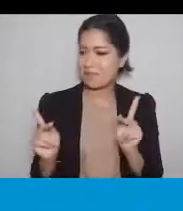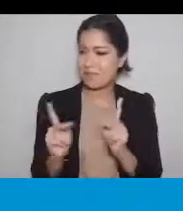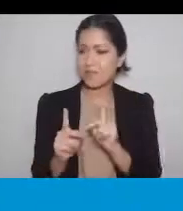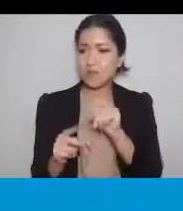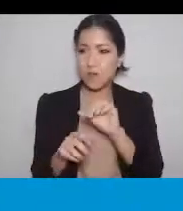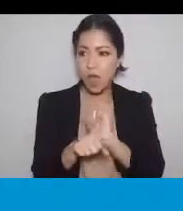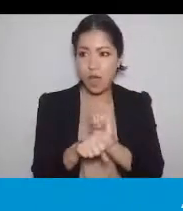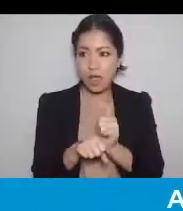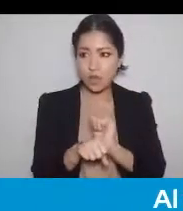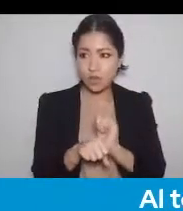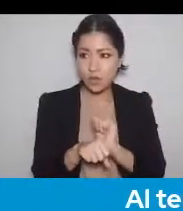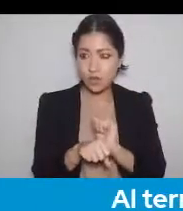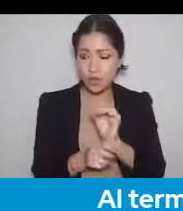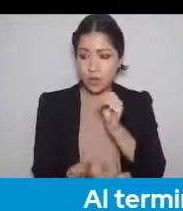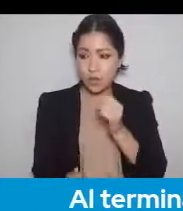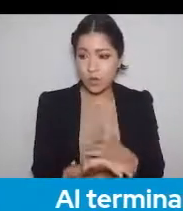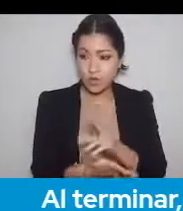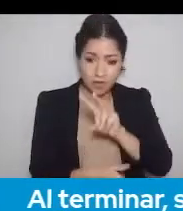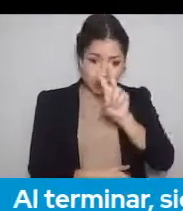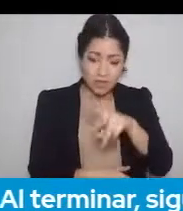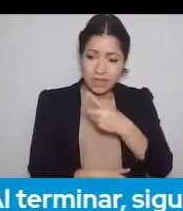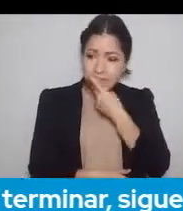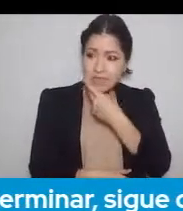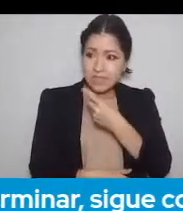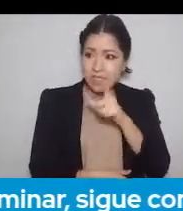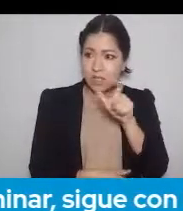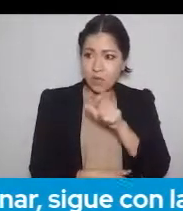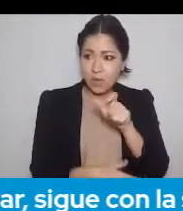sincero en escena.